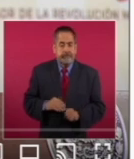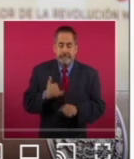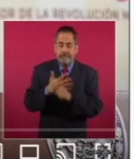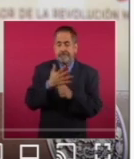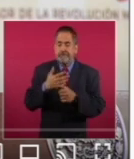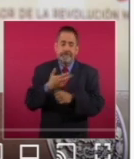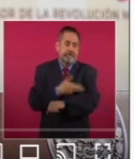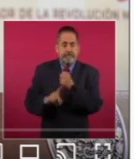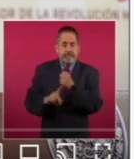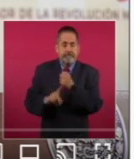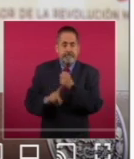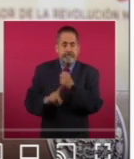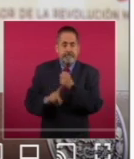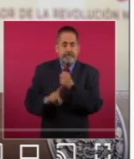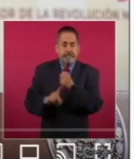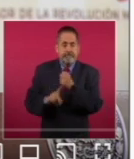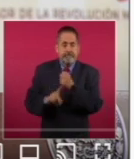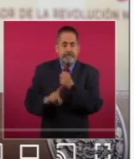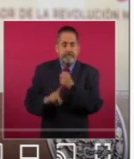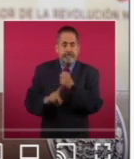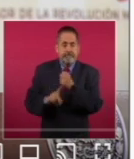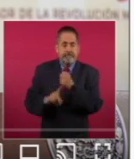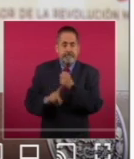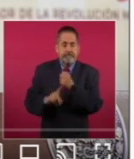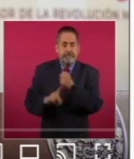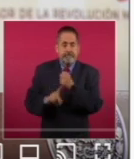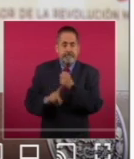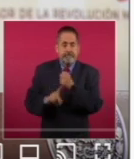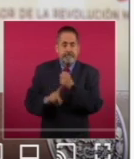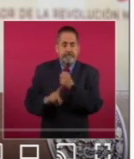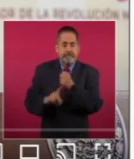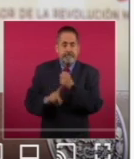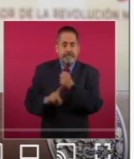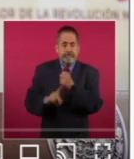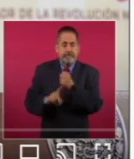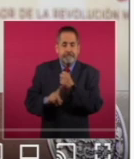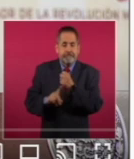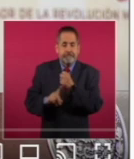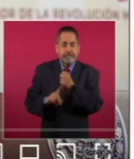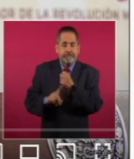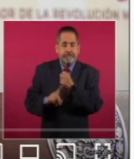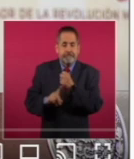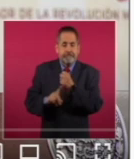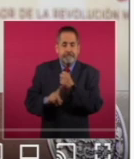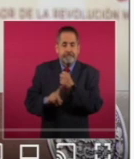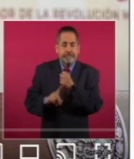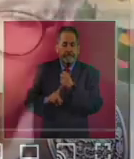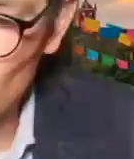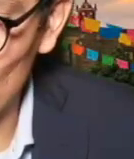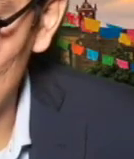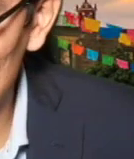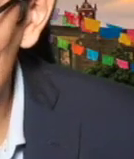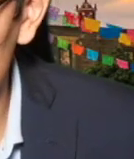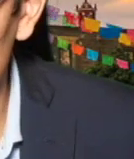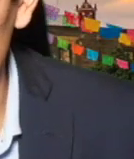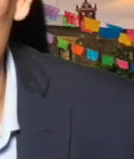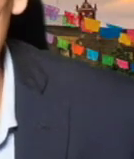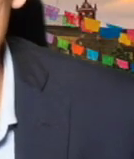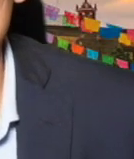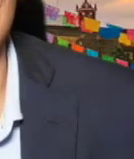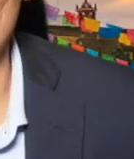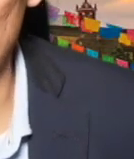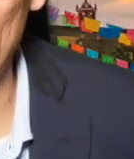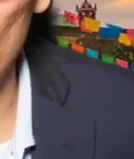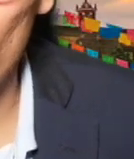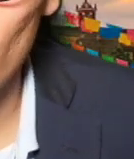obstáculos, sin trabas. Pues ahí están las medidas. Antes no habíamos visto este tipo de medidas, que me disculpen los gobernantes